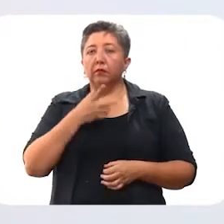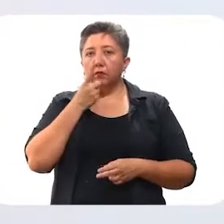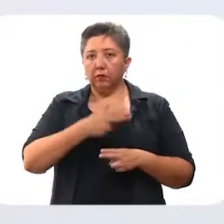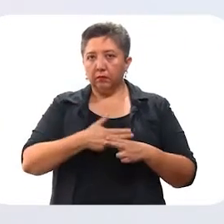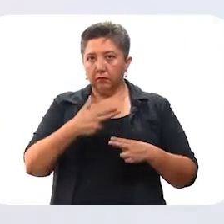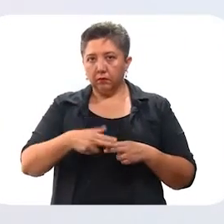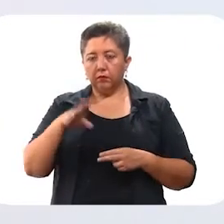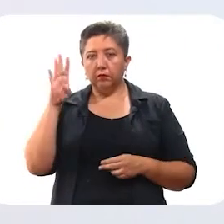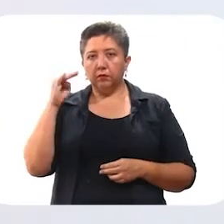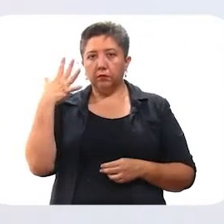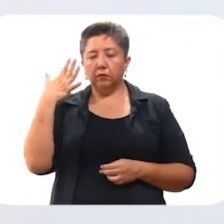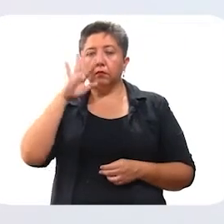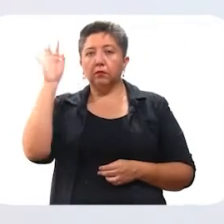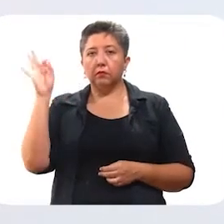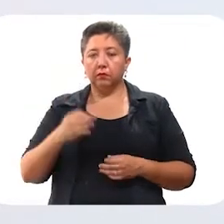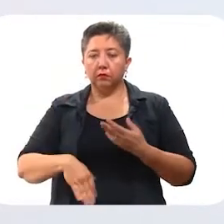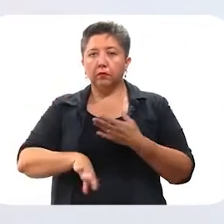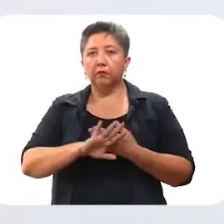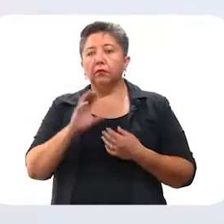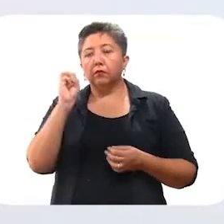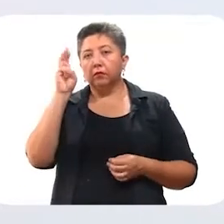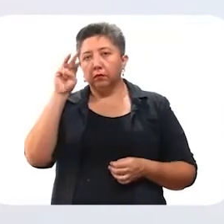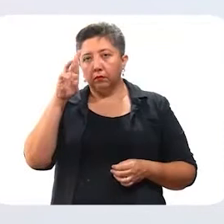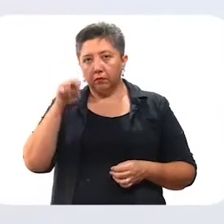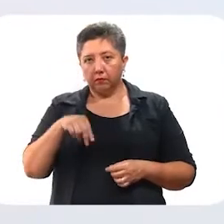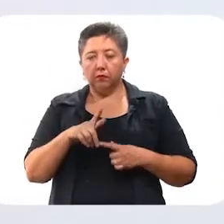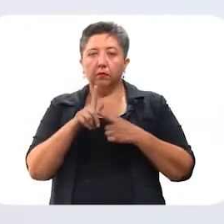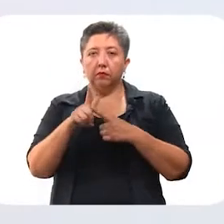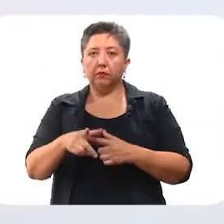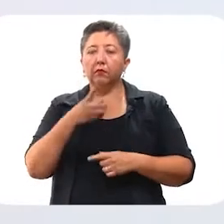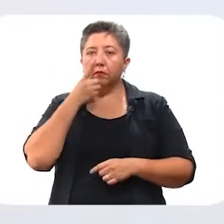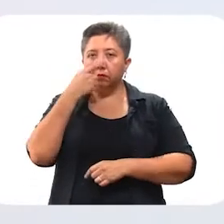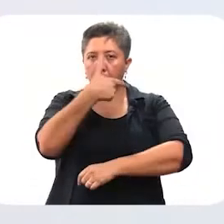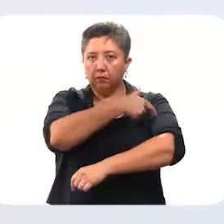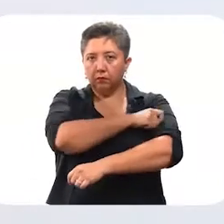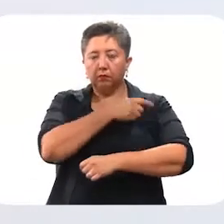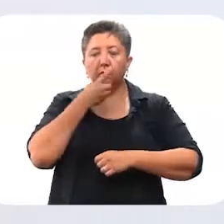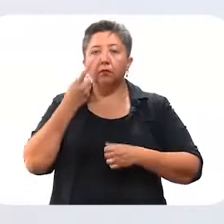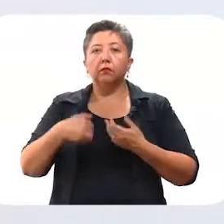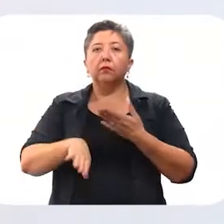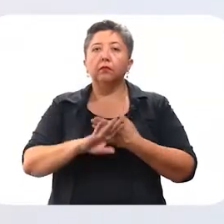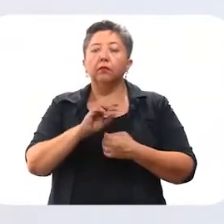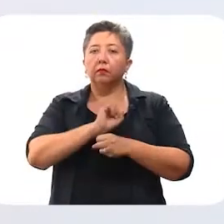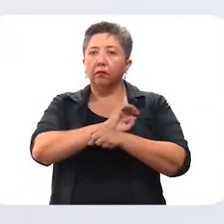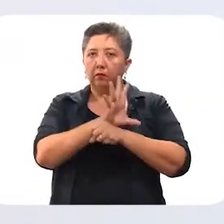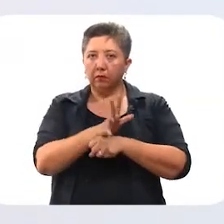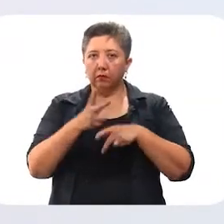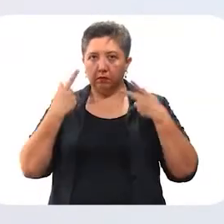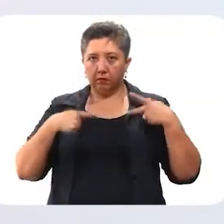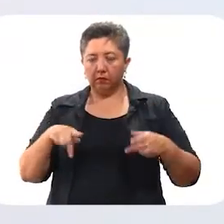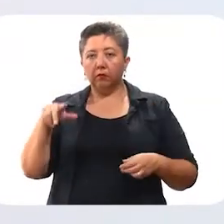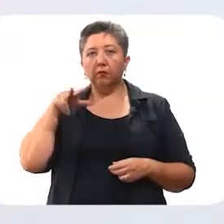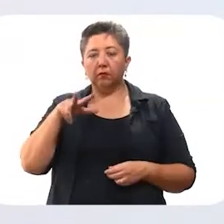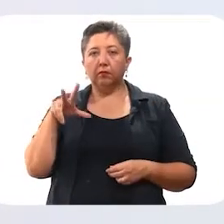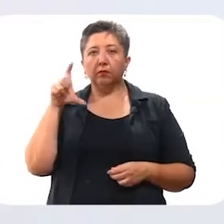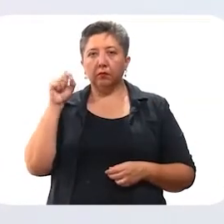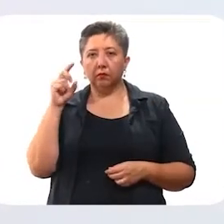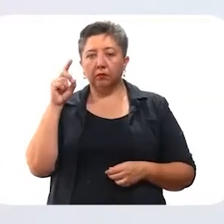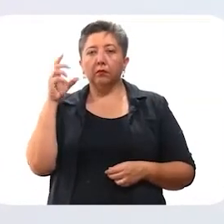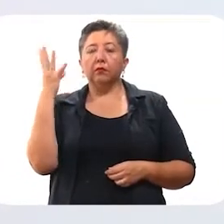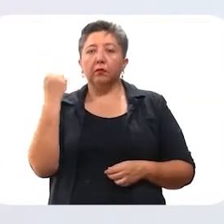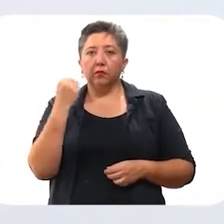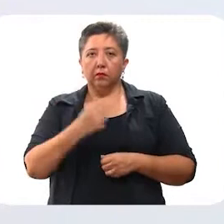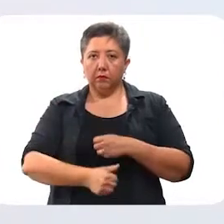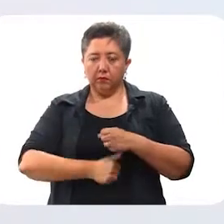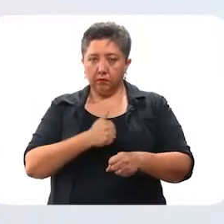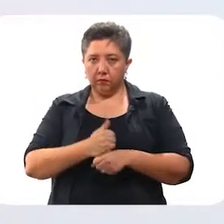cobertura hasta del 95% contra Omicron. Continúa la aplicación de la vacuna de refuerzo contra el coronavirus a personas de 18 a 39 años de